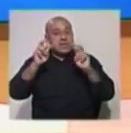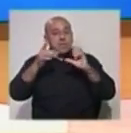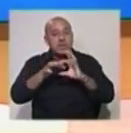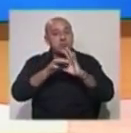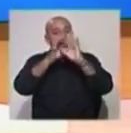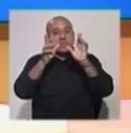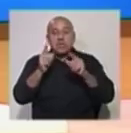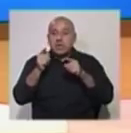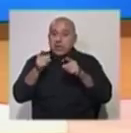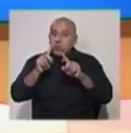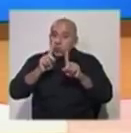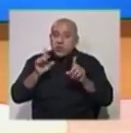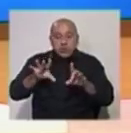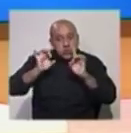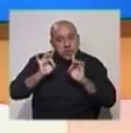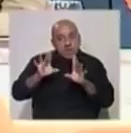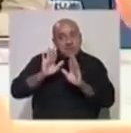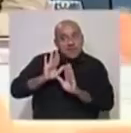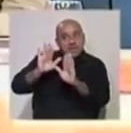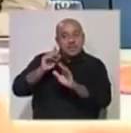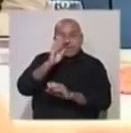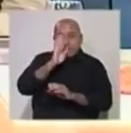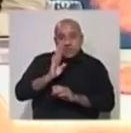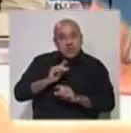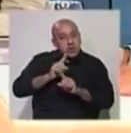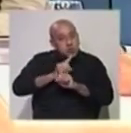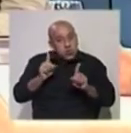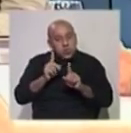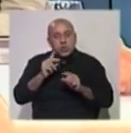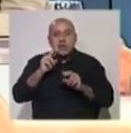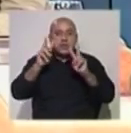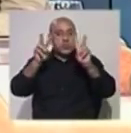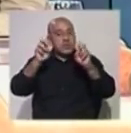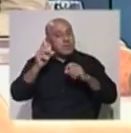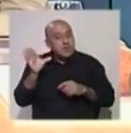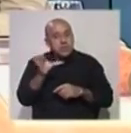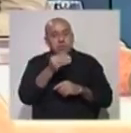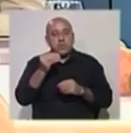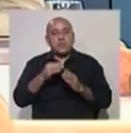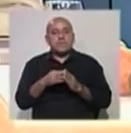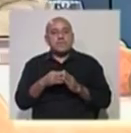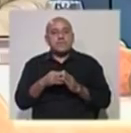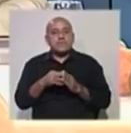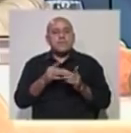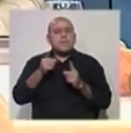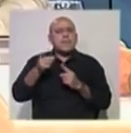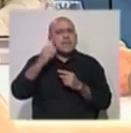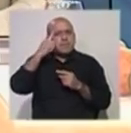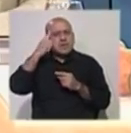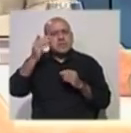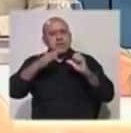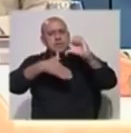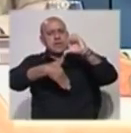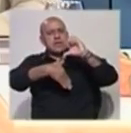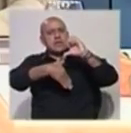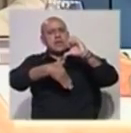es solamente un tema de ellos, es un tema de todos. Más allá de Brasil, ¿ves el resto de América Latina